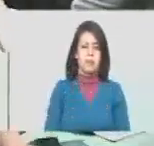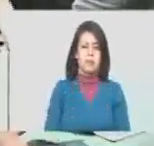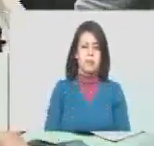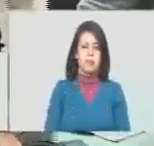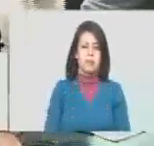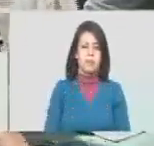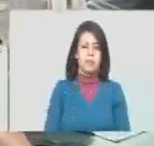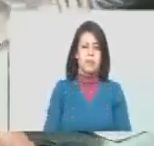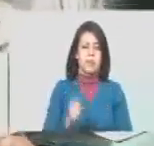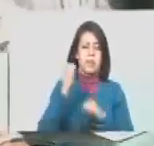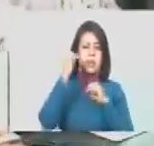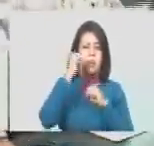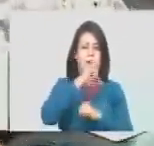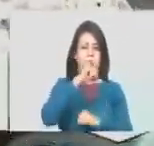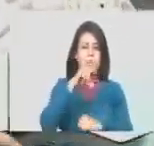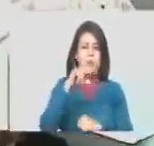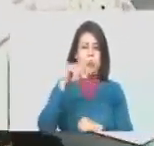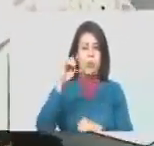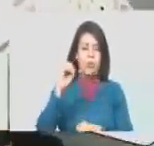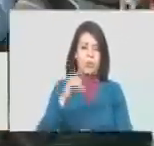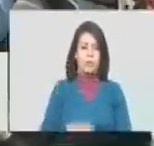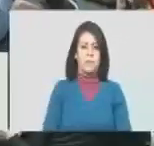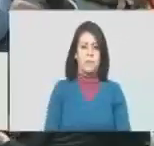¡Que viva Julio García Jarpa!